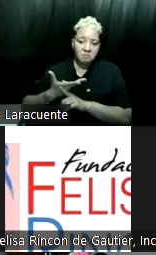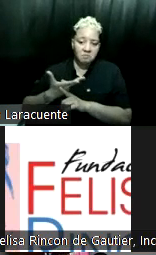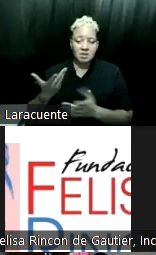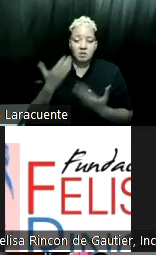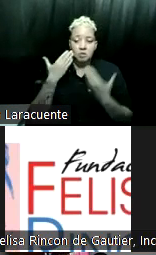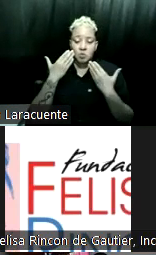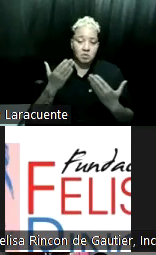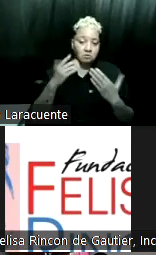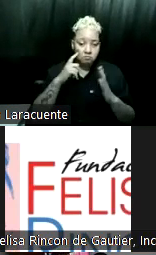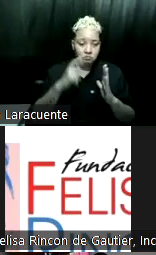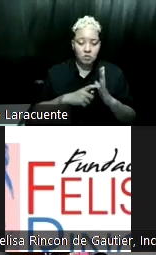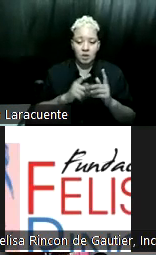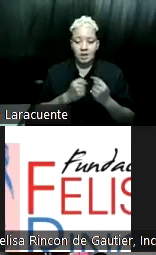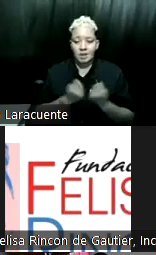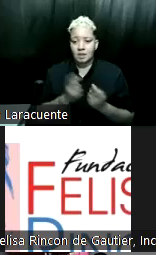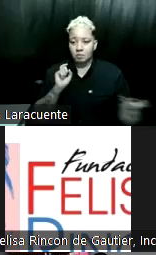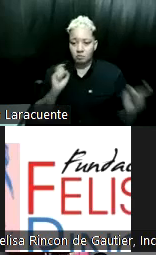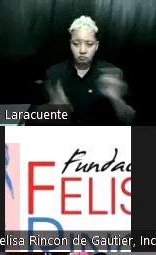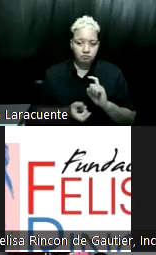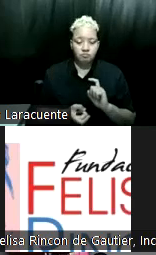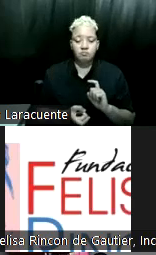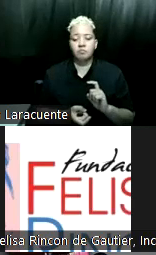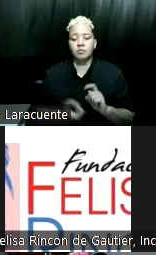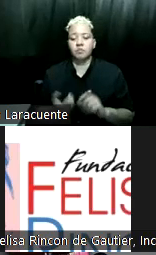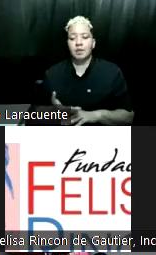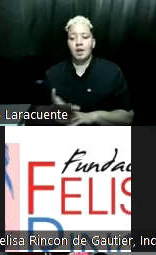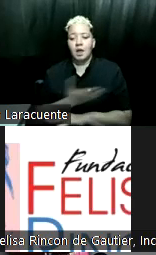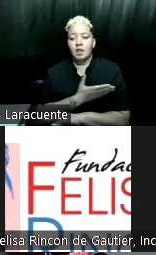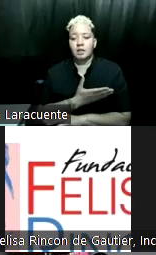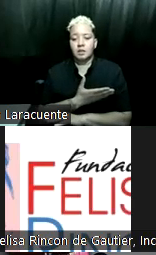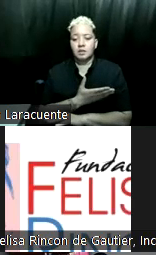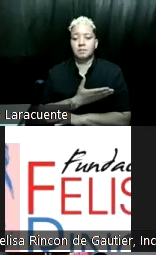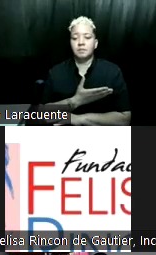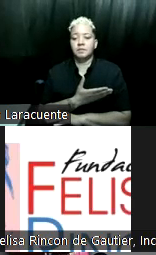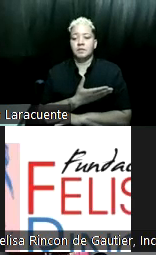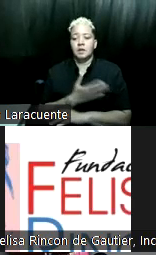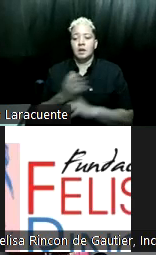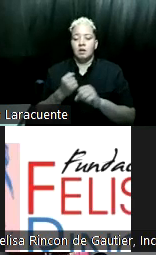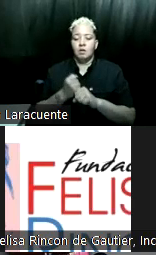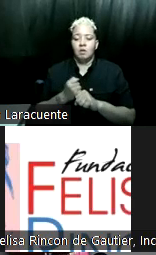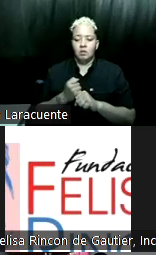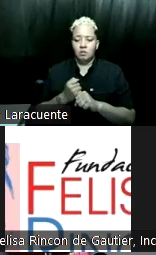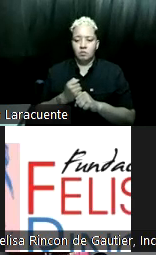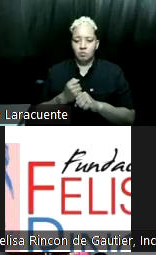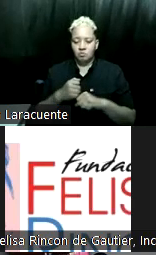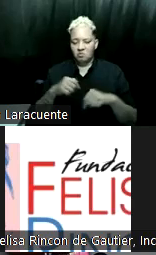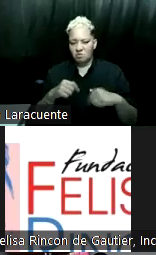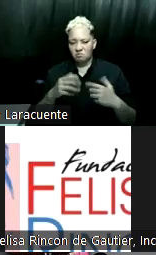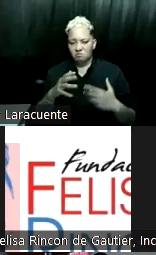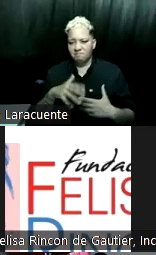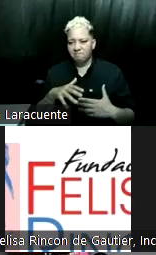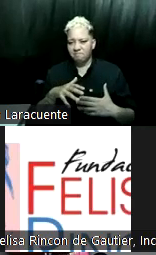han notado que los equipos cambian, ¿verdad? Antes, en estos años, hasta bien entrado